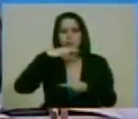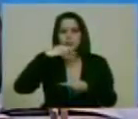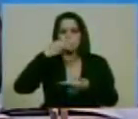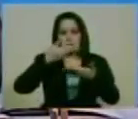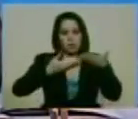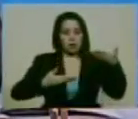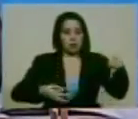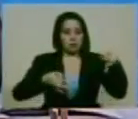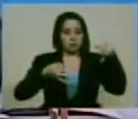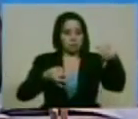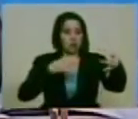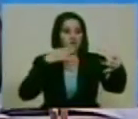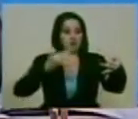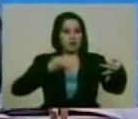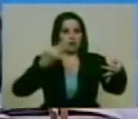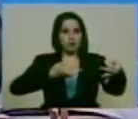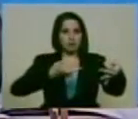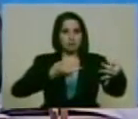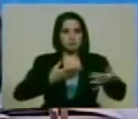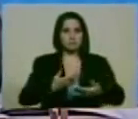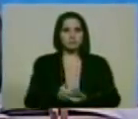lo que es cierto.